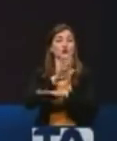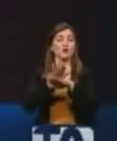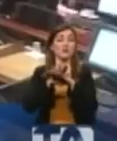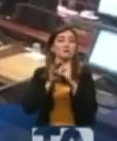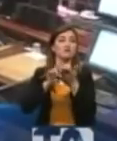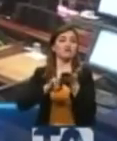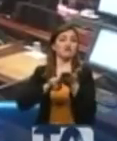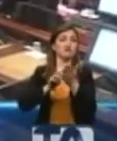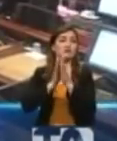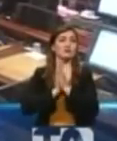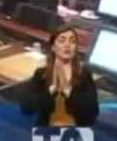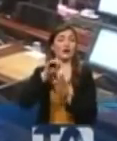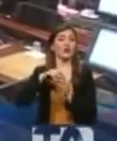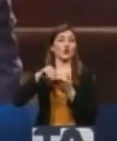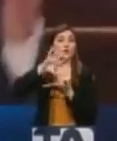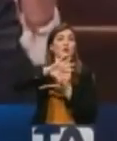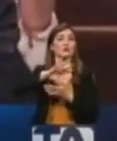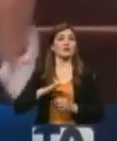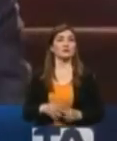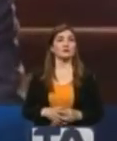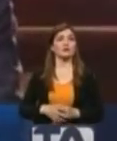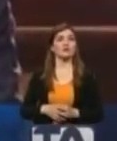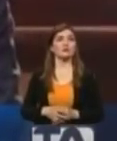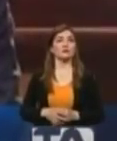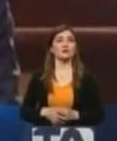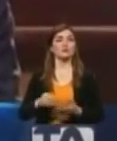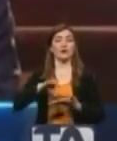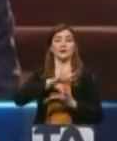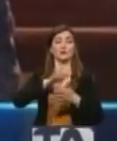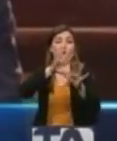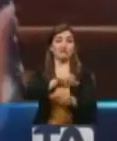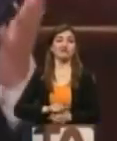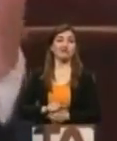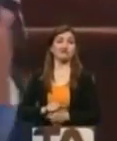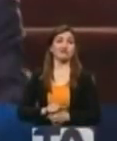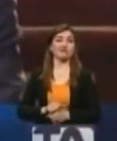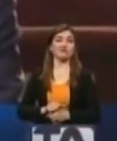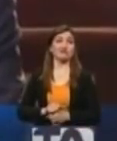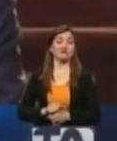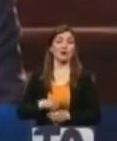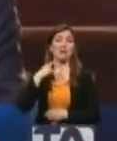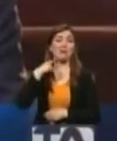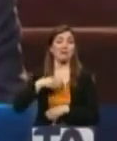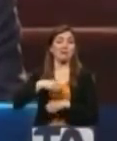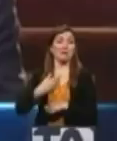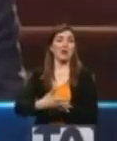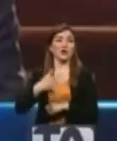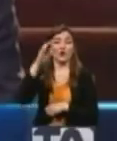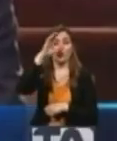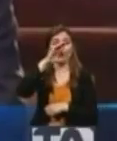Sostiene que existe trueque en el legislativo. Se quieren tomar la Asamblea Nacional por asalto y, siendo los perdedores,